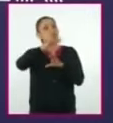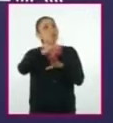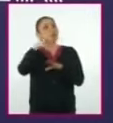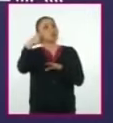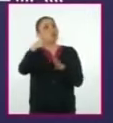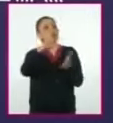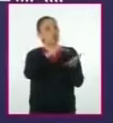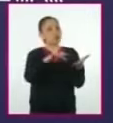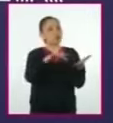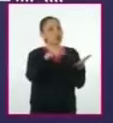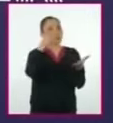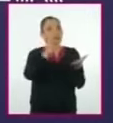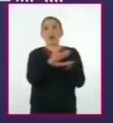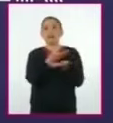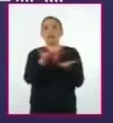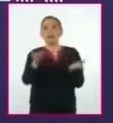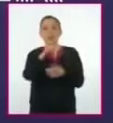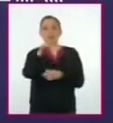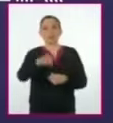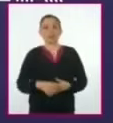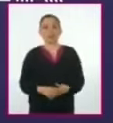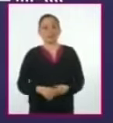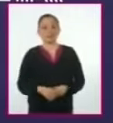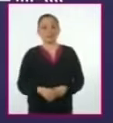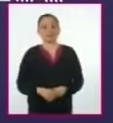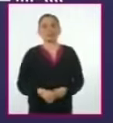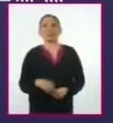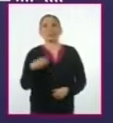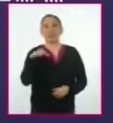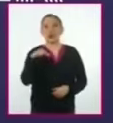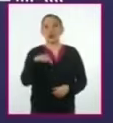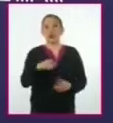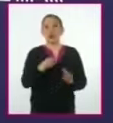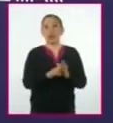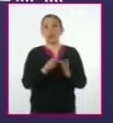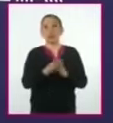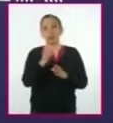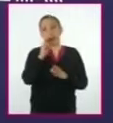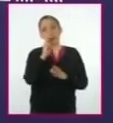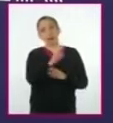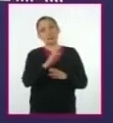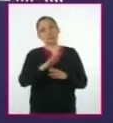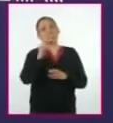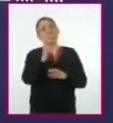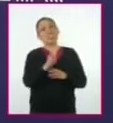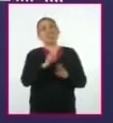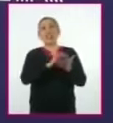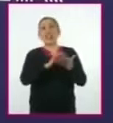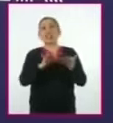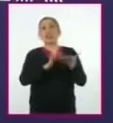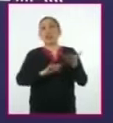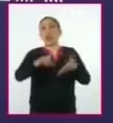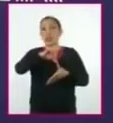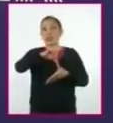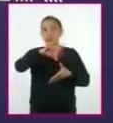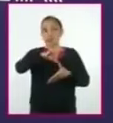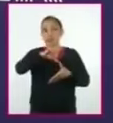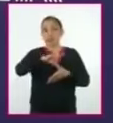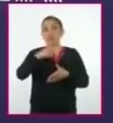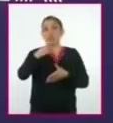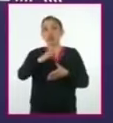lectura para compartirlo después. En esta clase exploraremos el mundo de la literatura latinoamericana y